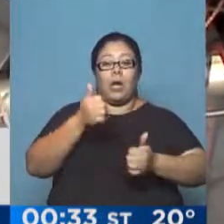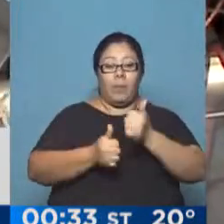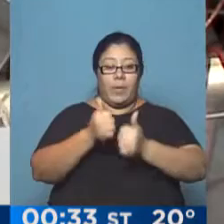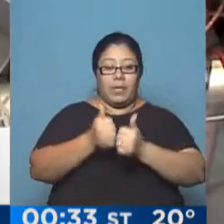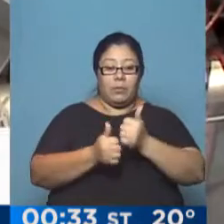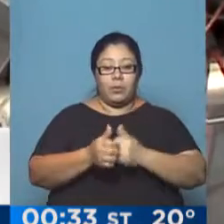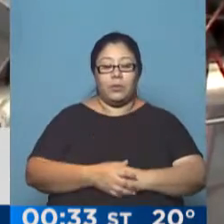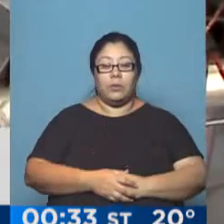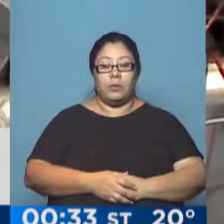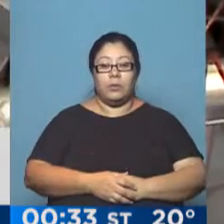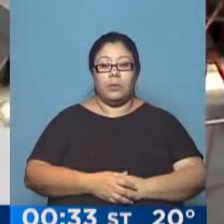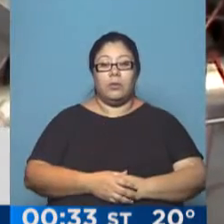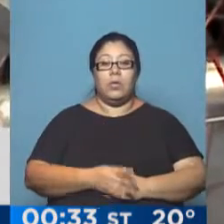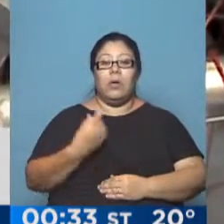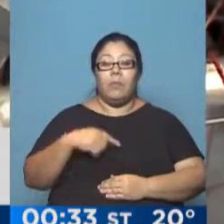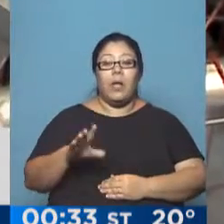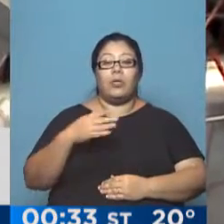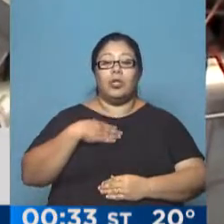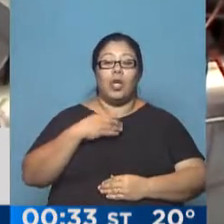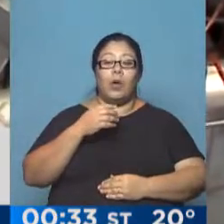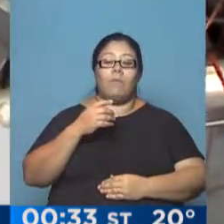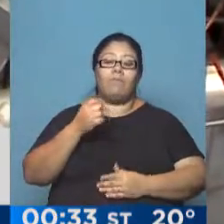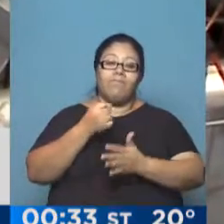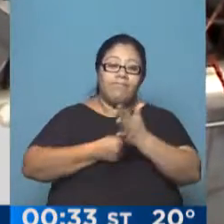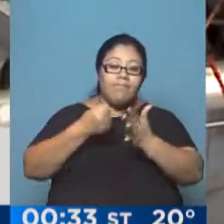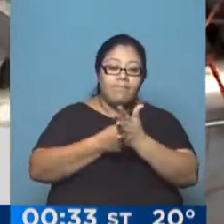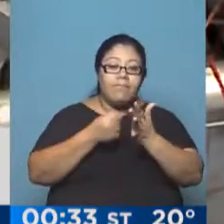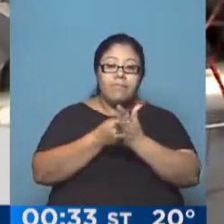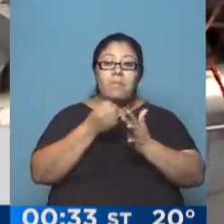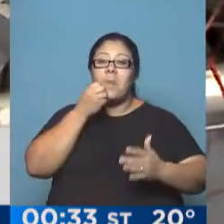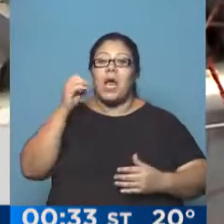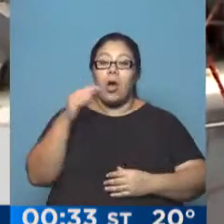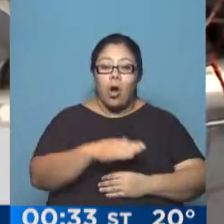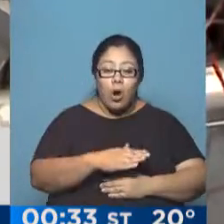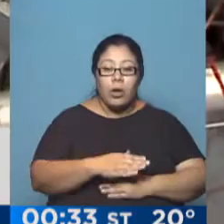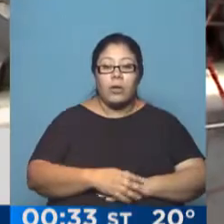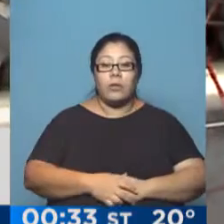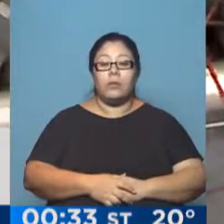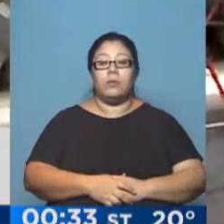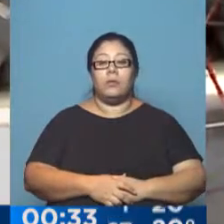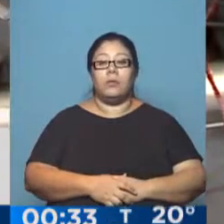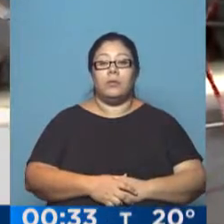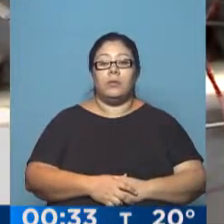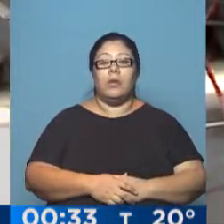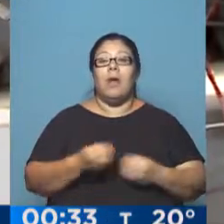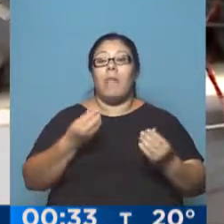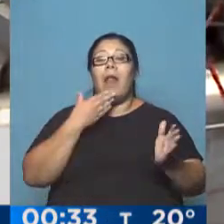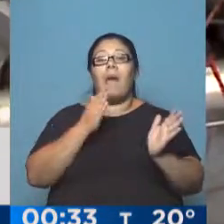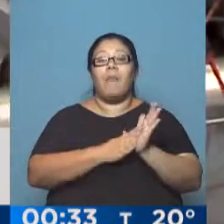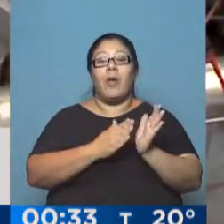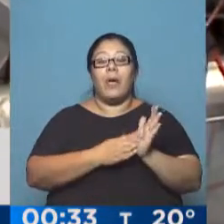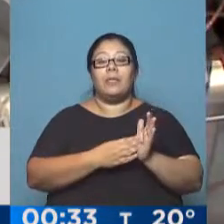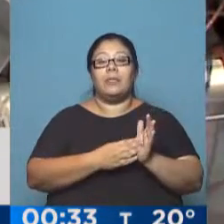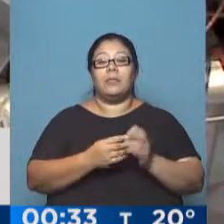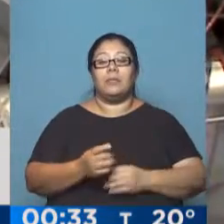¿no? Pero hacerlo lo mejor posible, intentar estar ahí en las pruebas individuales de